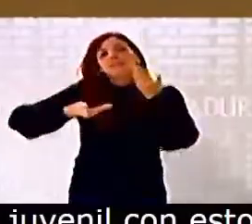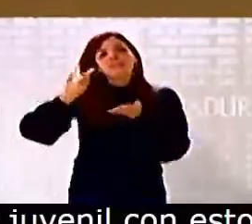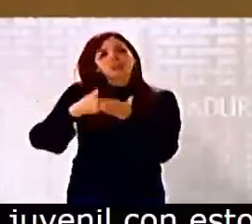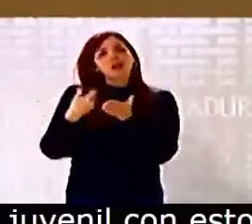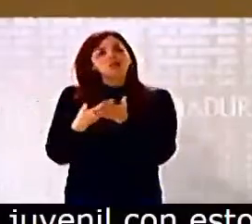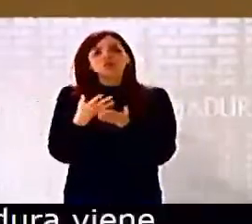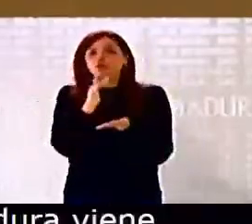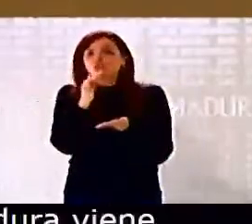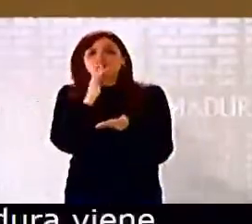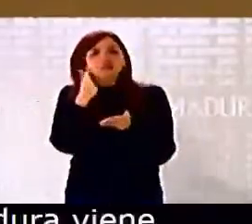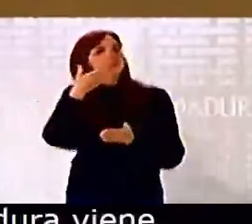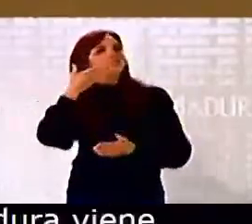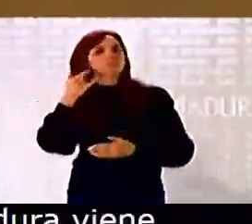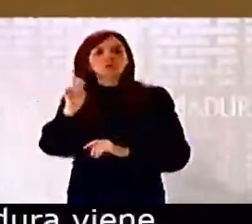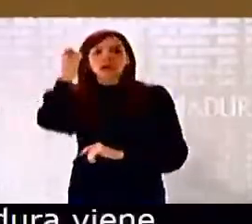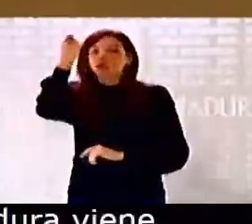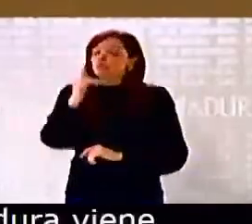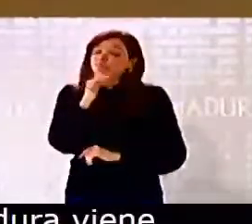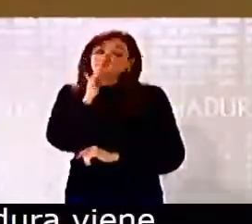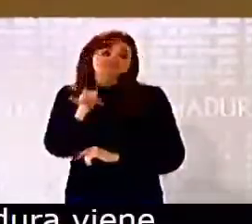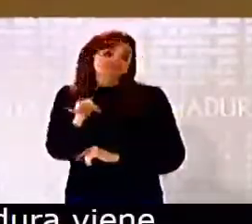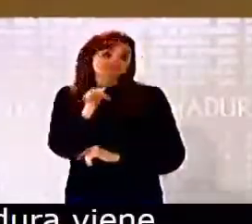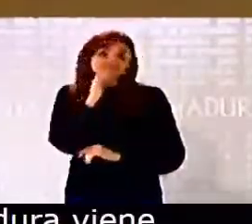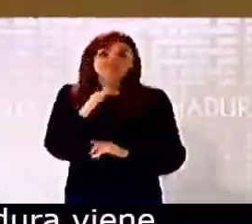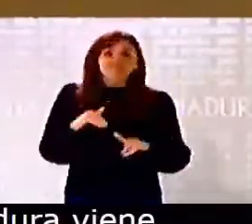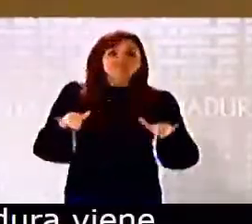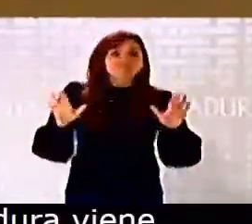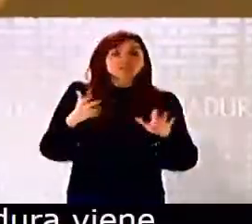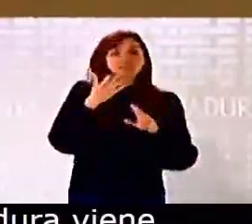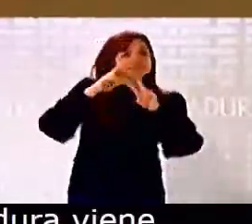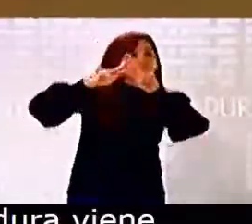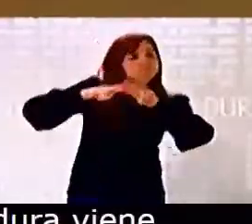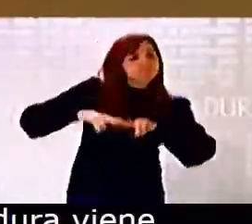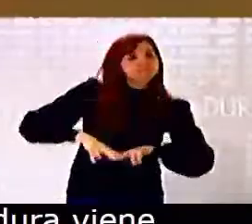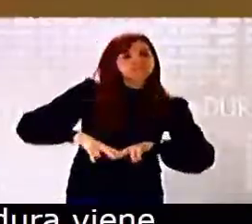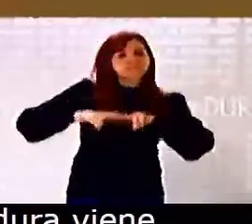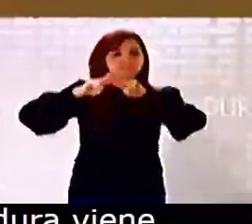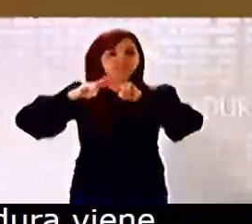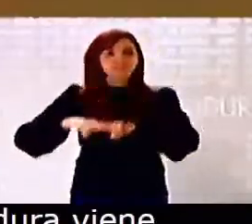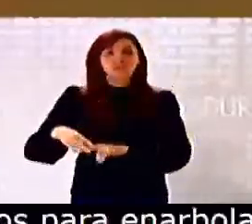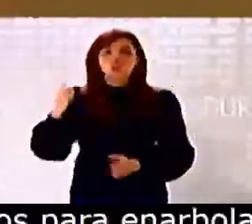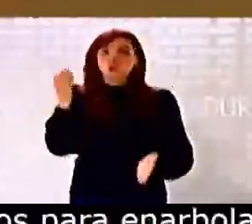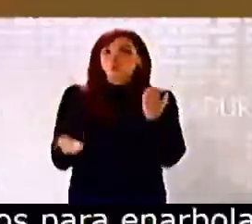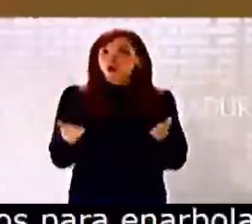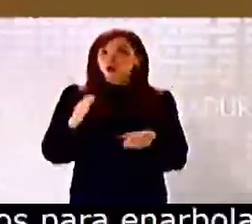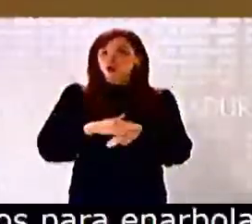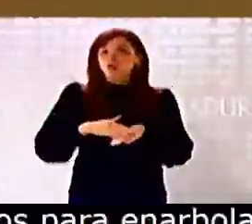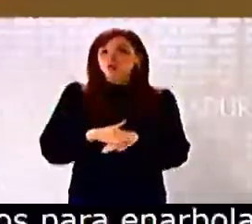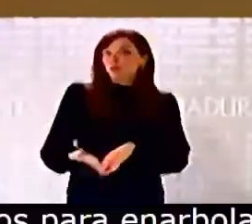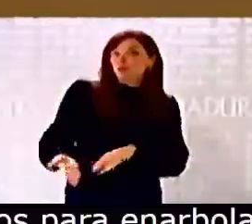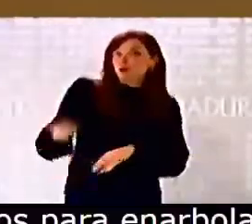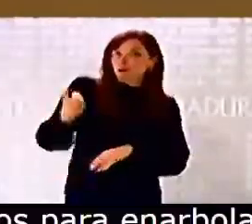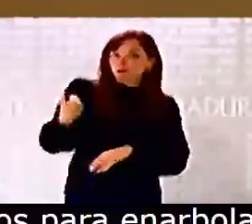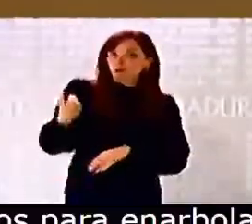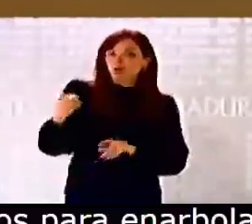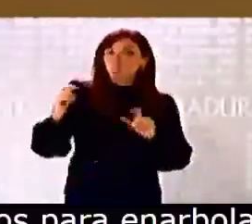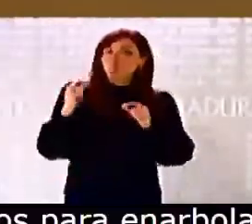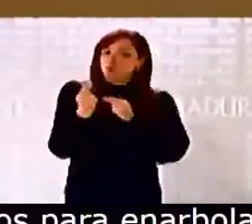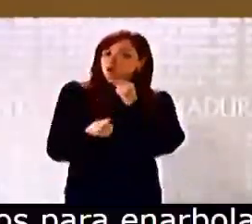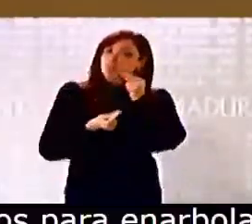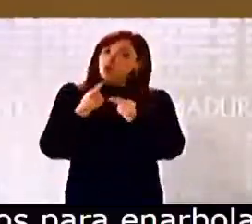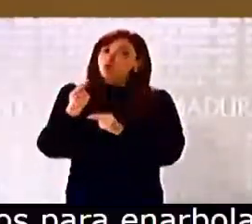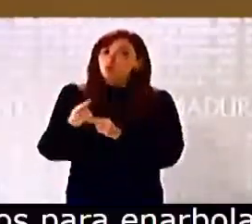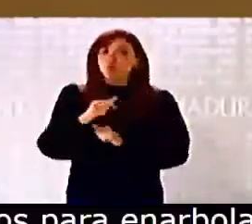enarbolar ninguna bandera de éxito, pero sí que, si se analizan desde la legislatura pasada, hemos ido reduciendo poco a poco